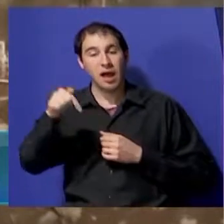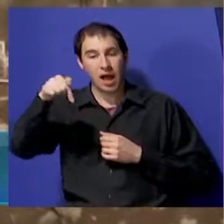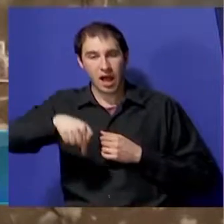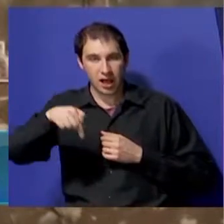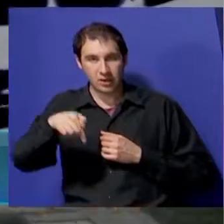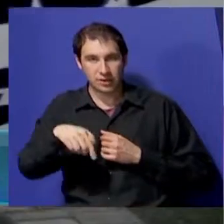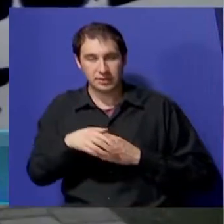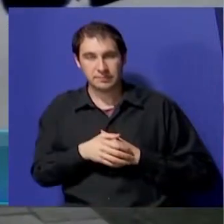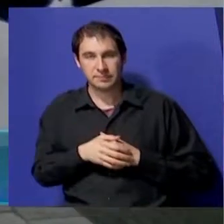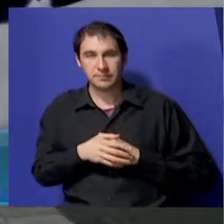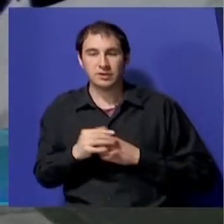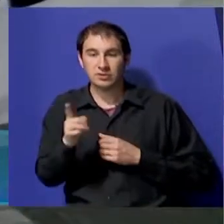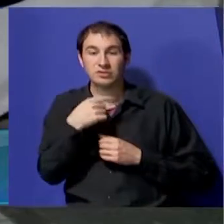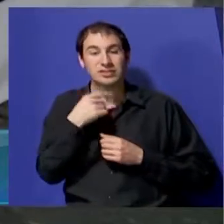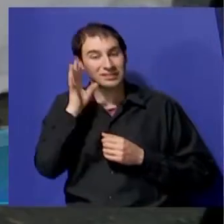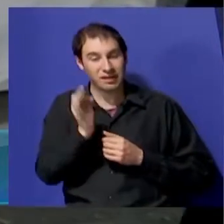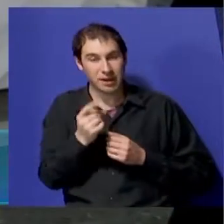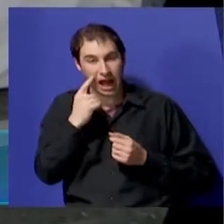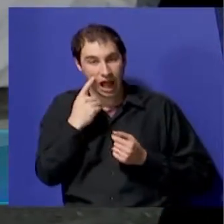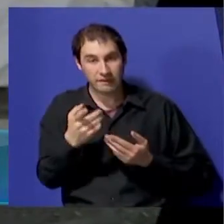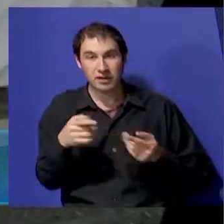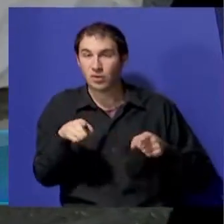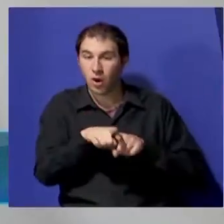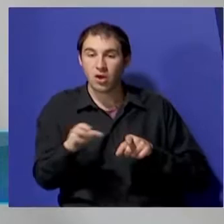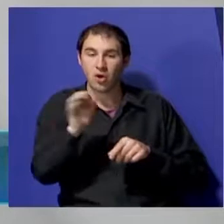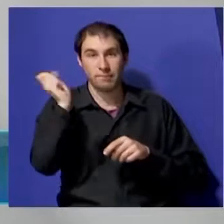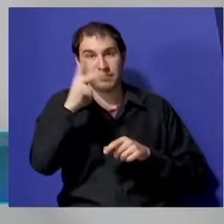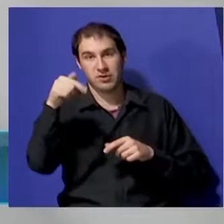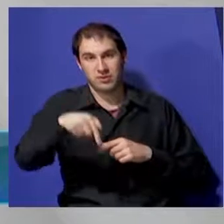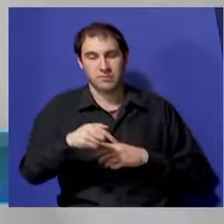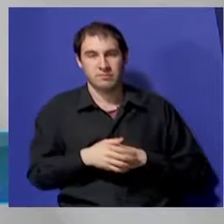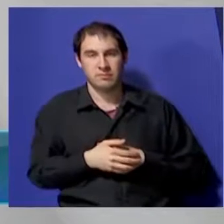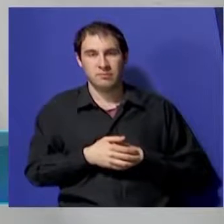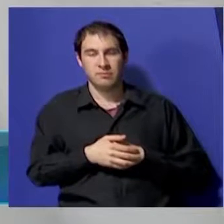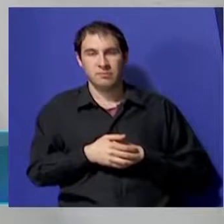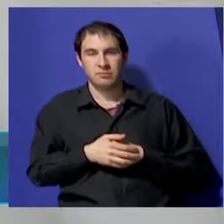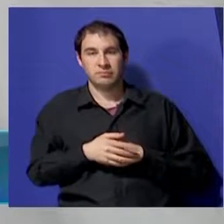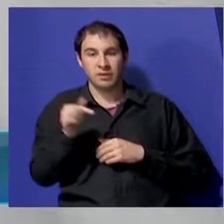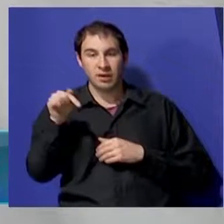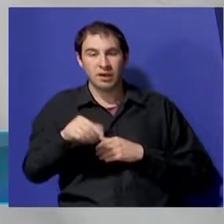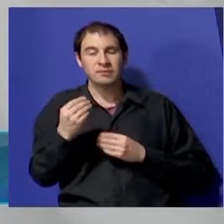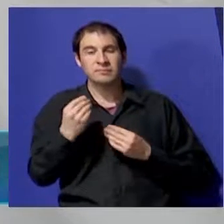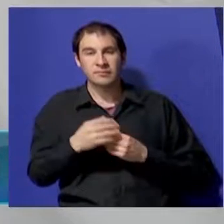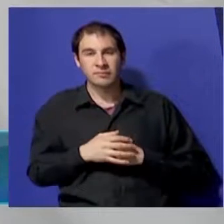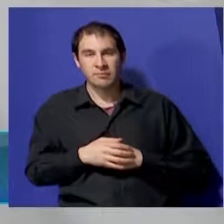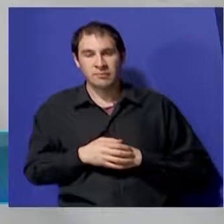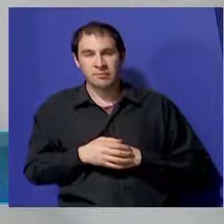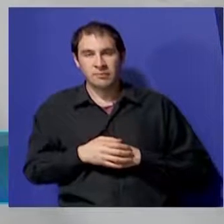oportunidad queríamos saber si estábamos en igual condiciones o en peores condiciones. Eso evidentemente